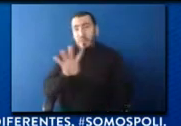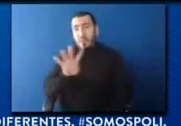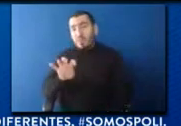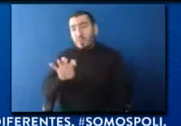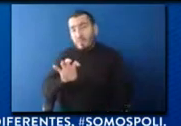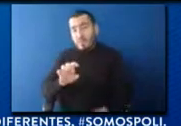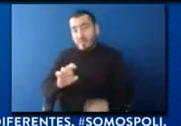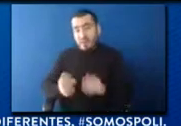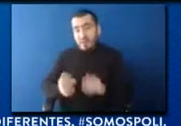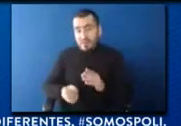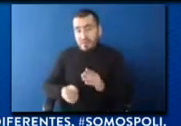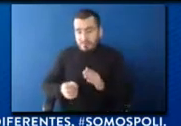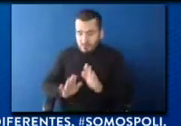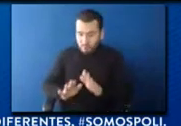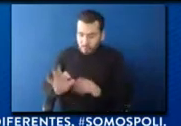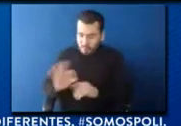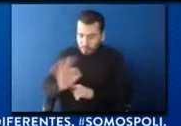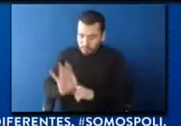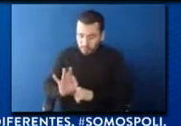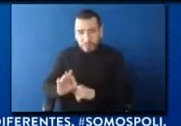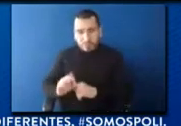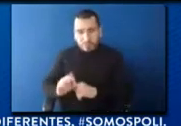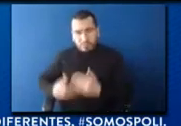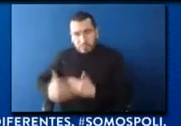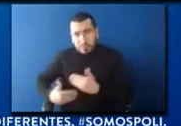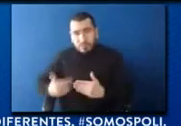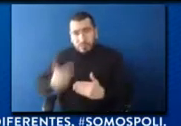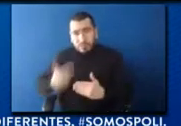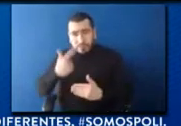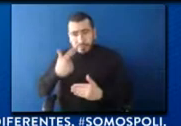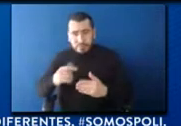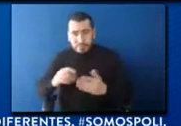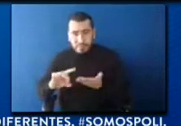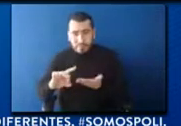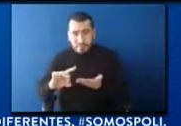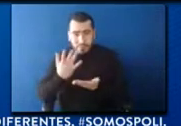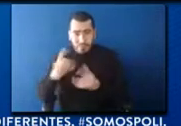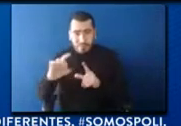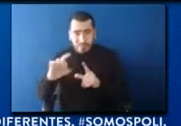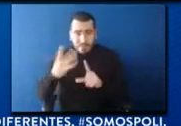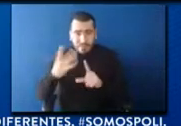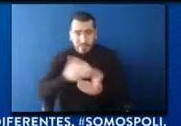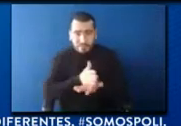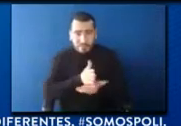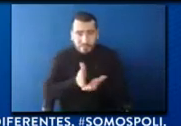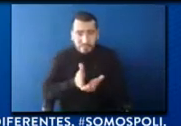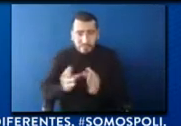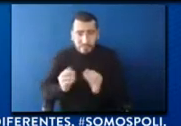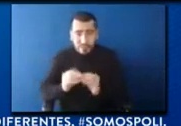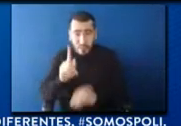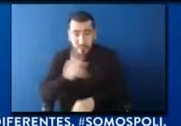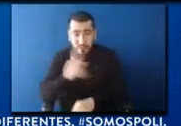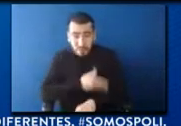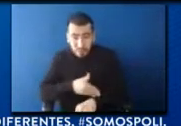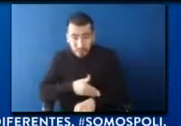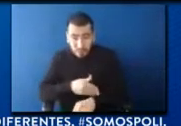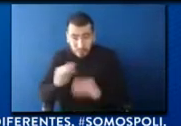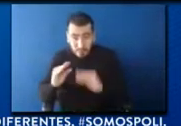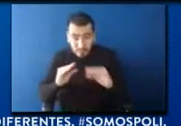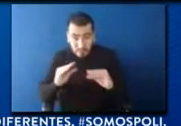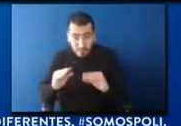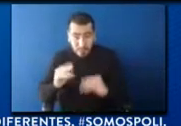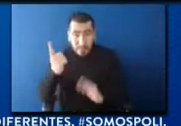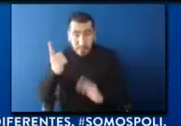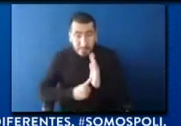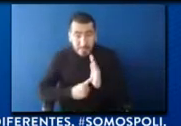59% exactamente son operaciones a través de canales digitales. Y no se mueve un millón. No se mueven 1,000 millones, no